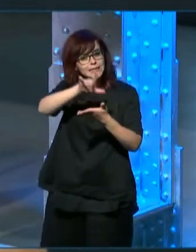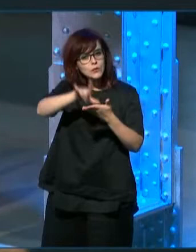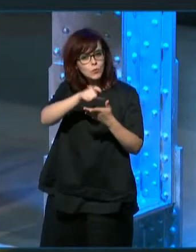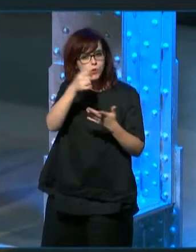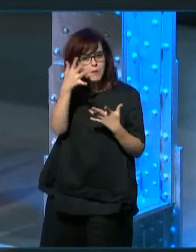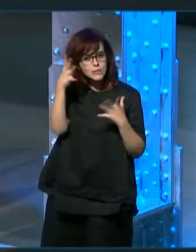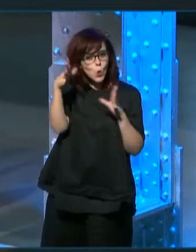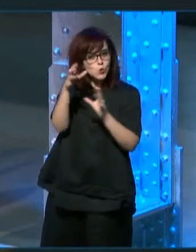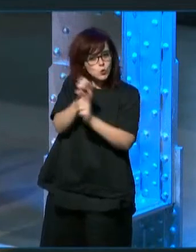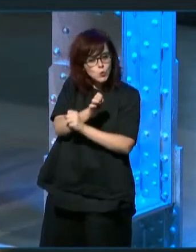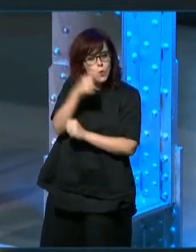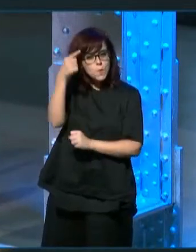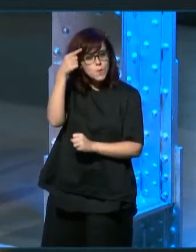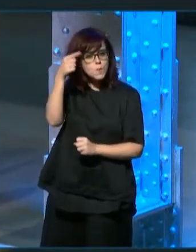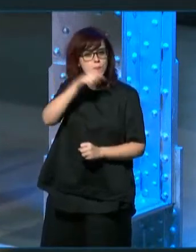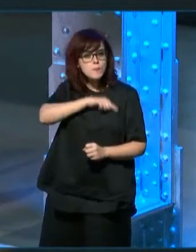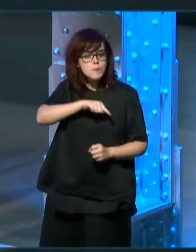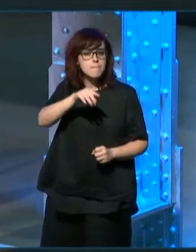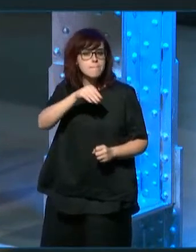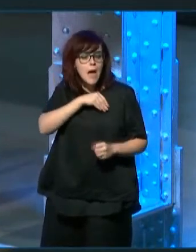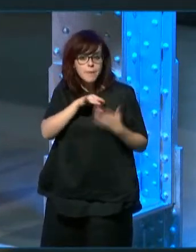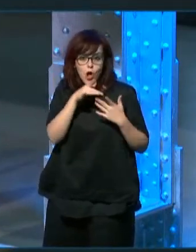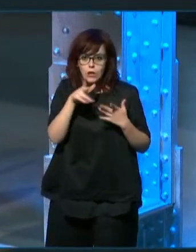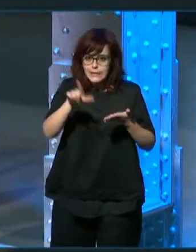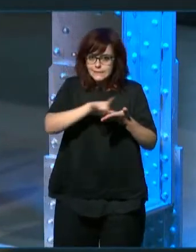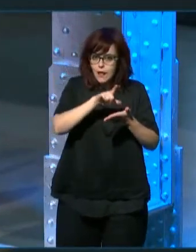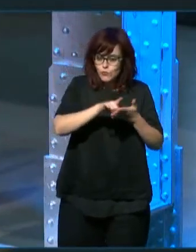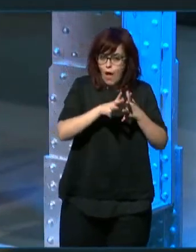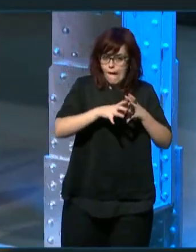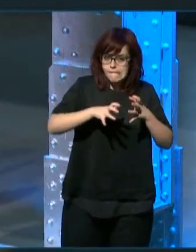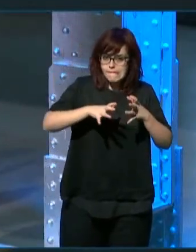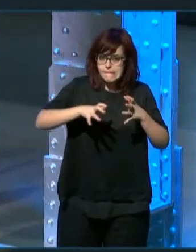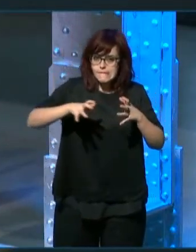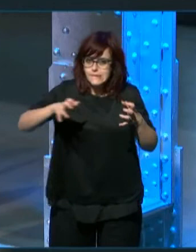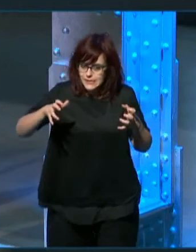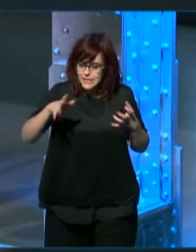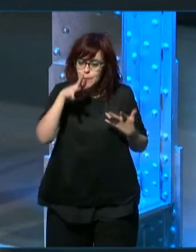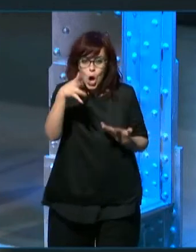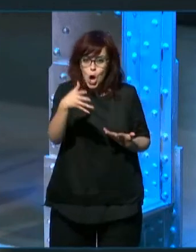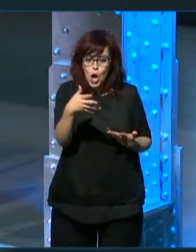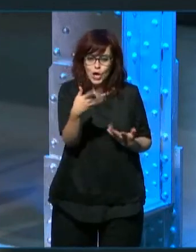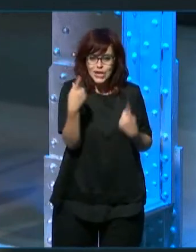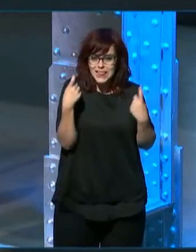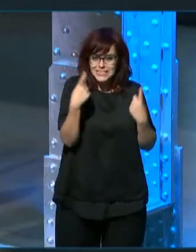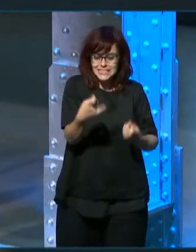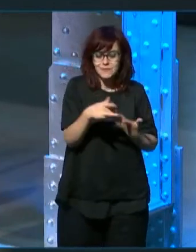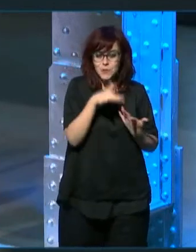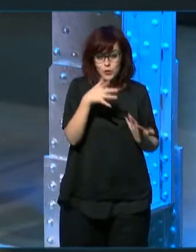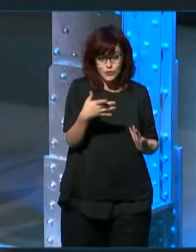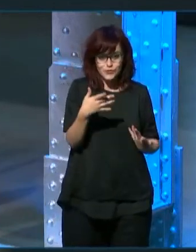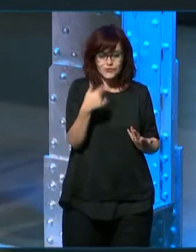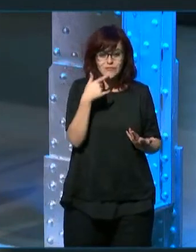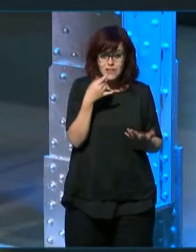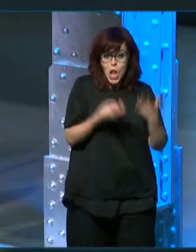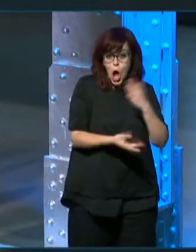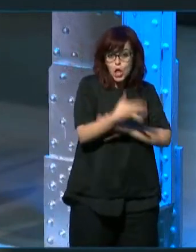y, sin embargo, vamos a la literatura con una ansia tremenda, ¿no? Quizá porque, y ahí yo creo que está el origen,